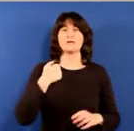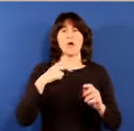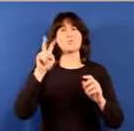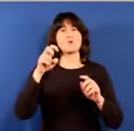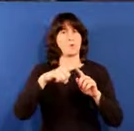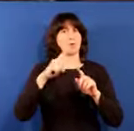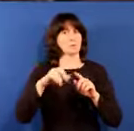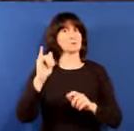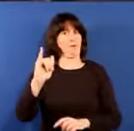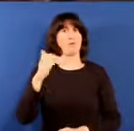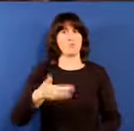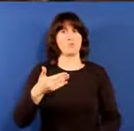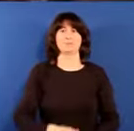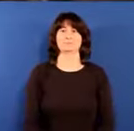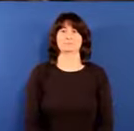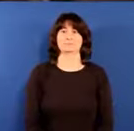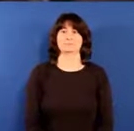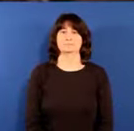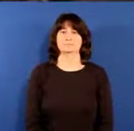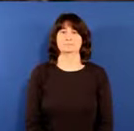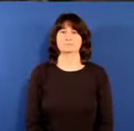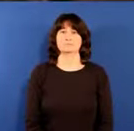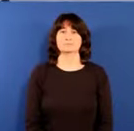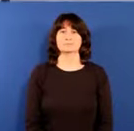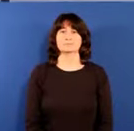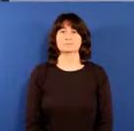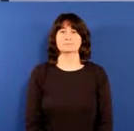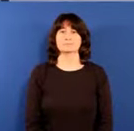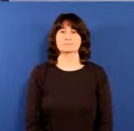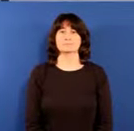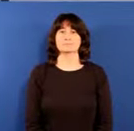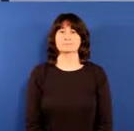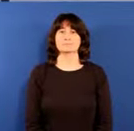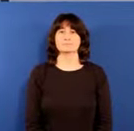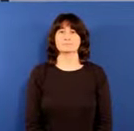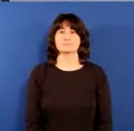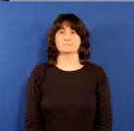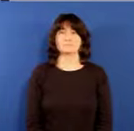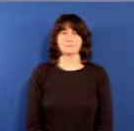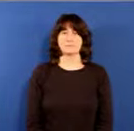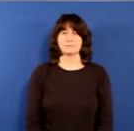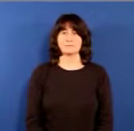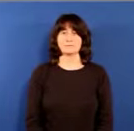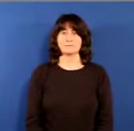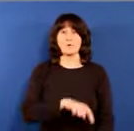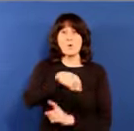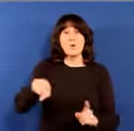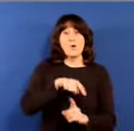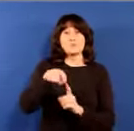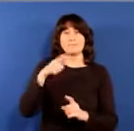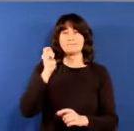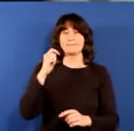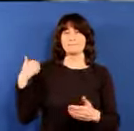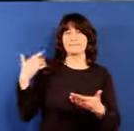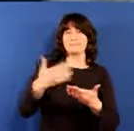ofrecen importantes novedades. El premio Lauaseta se creó con el objetivo de distinguir, agradecer y reconocer de forma